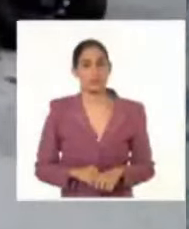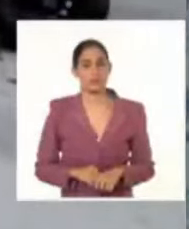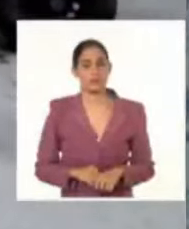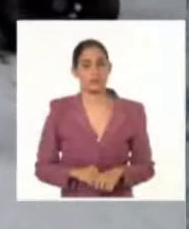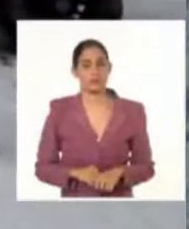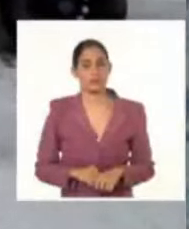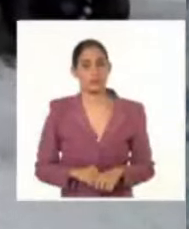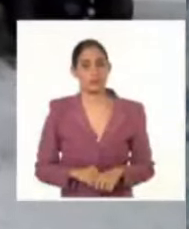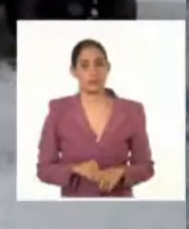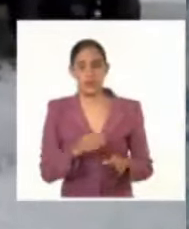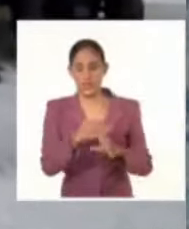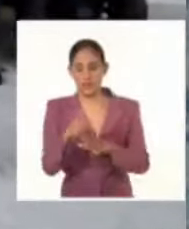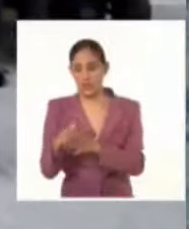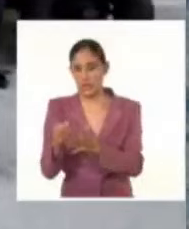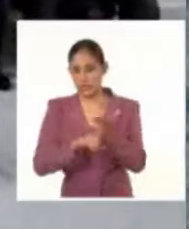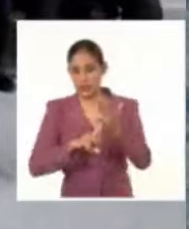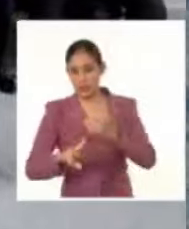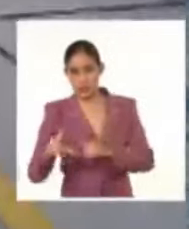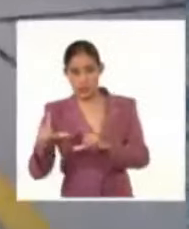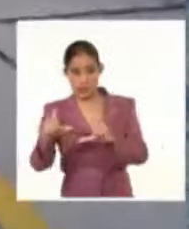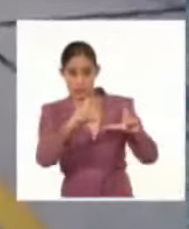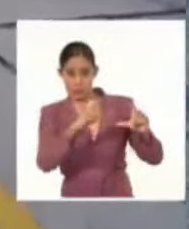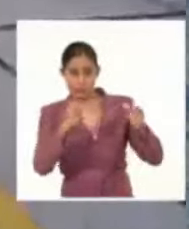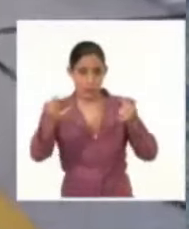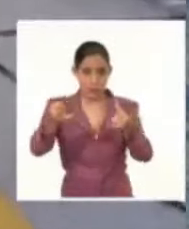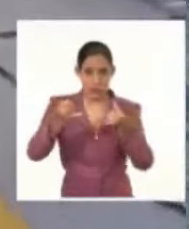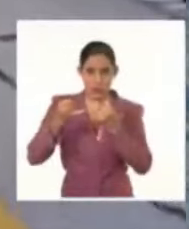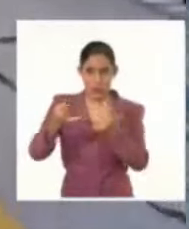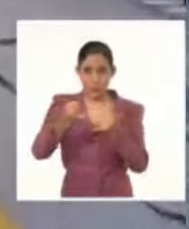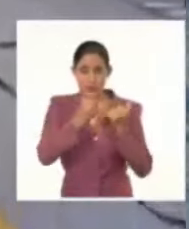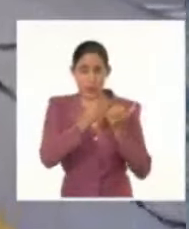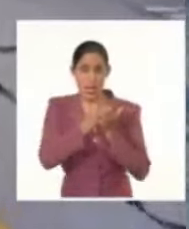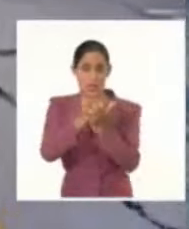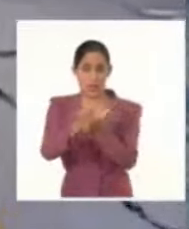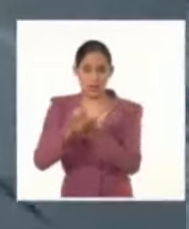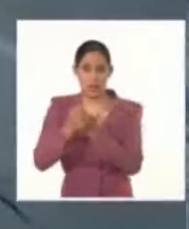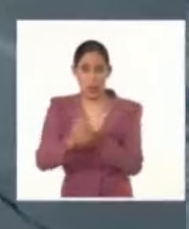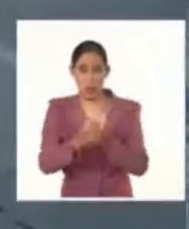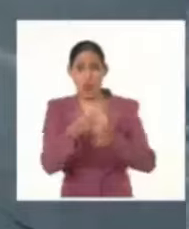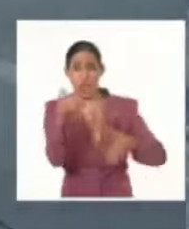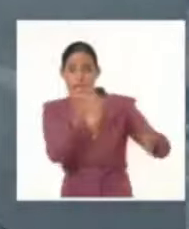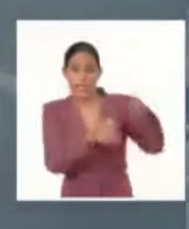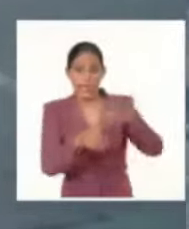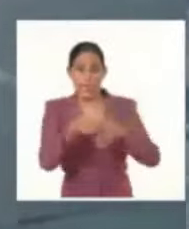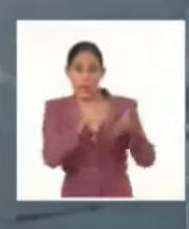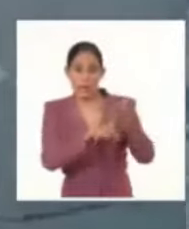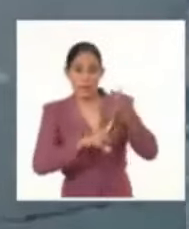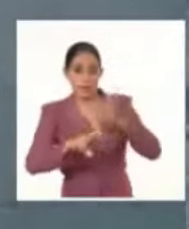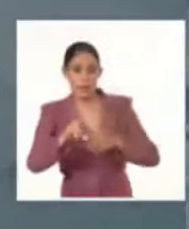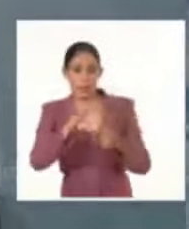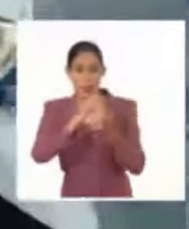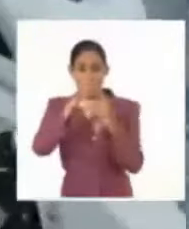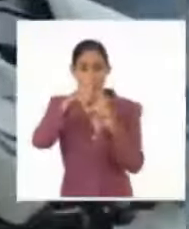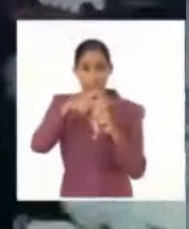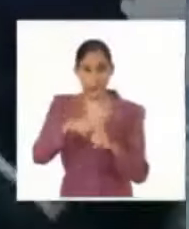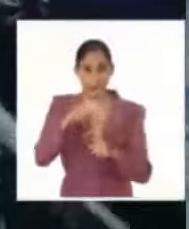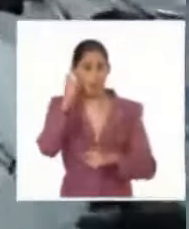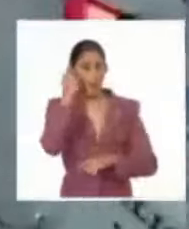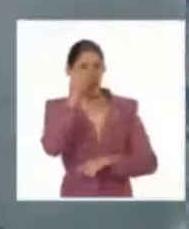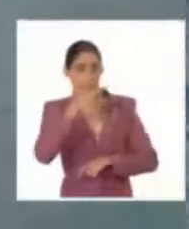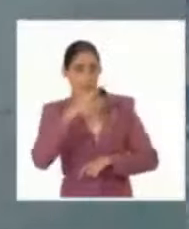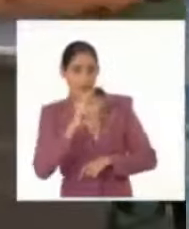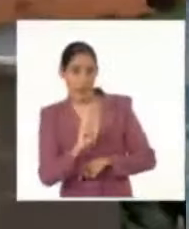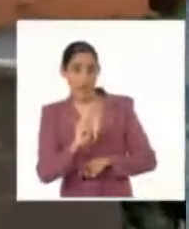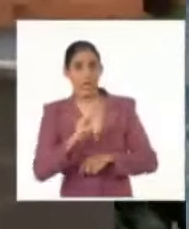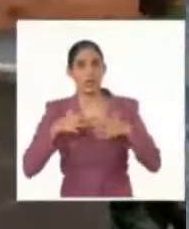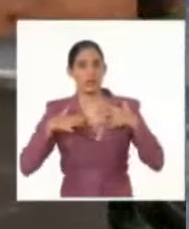Desde varias provincias nos llegan imágenes de la ayuda solidaria que parte hacia Guantánamo. Fuerzas del Ministerio del Interior salen en